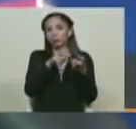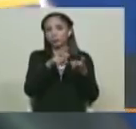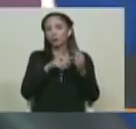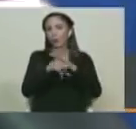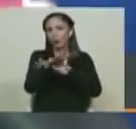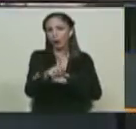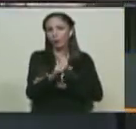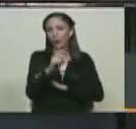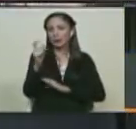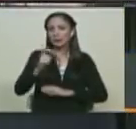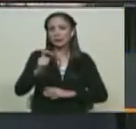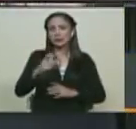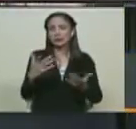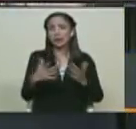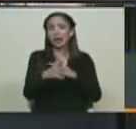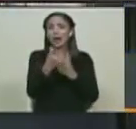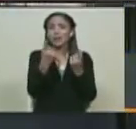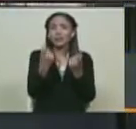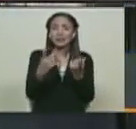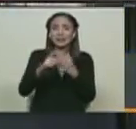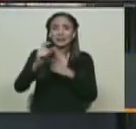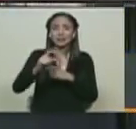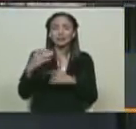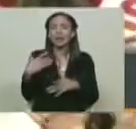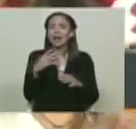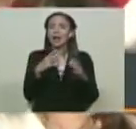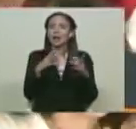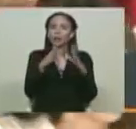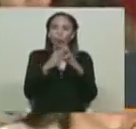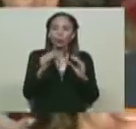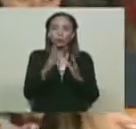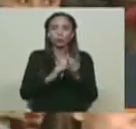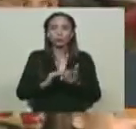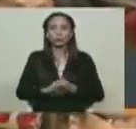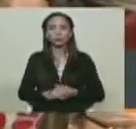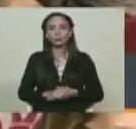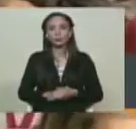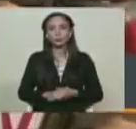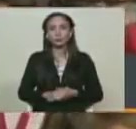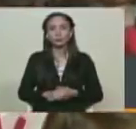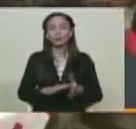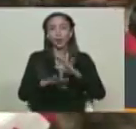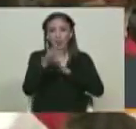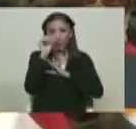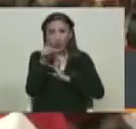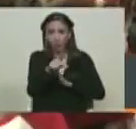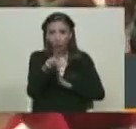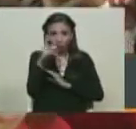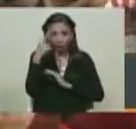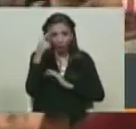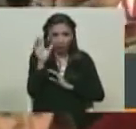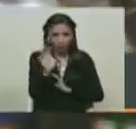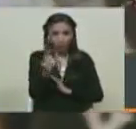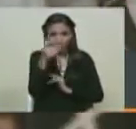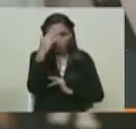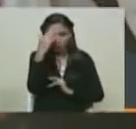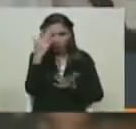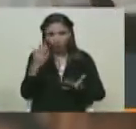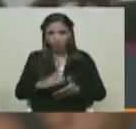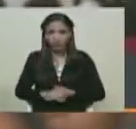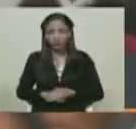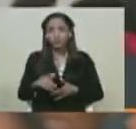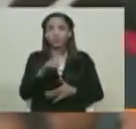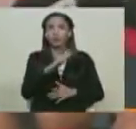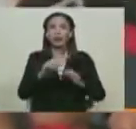lo que necesiten para su embarazo y para su parto feliz. ¿Entendido? Cada vez que una